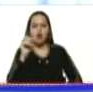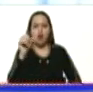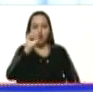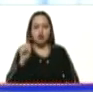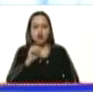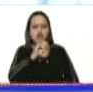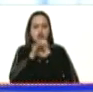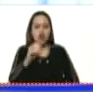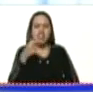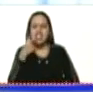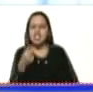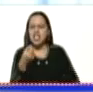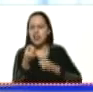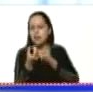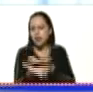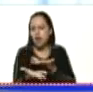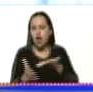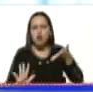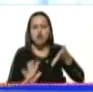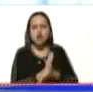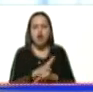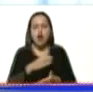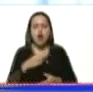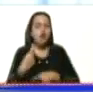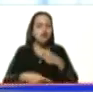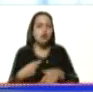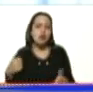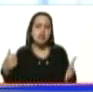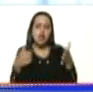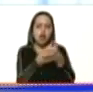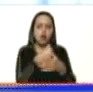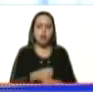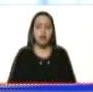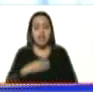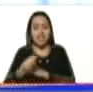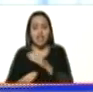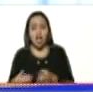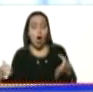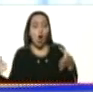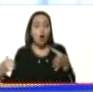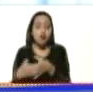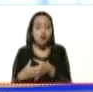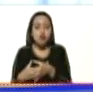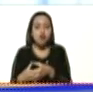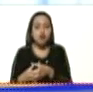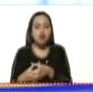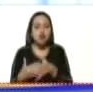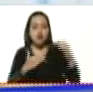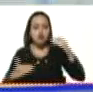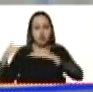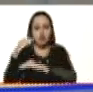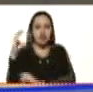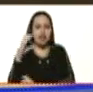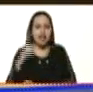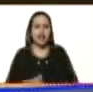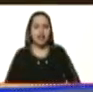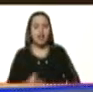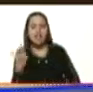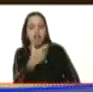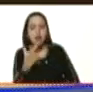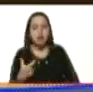sus consecuencias. Conformarán una Junta Suprema de Caracas que buscará que se sumen las otras 9